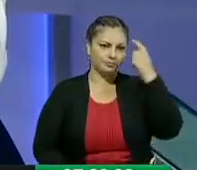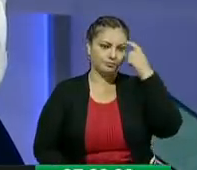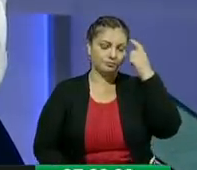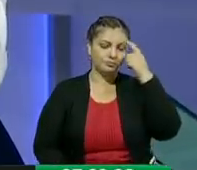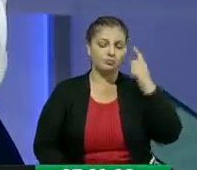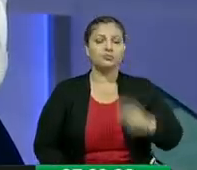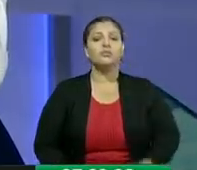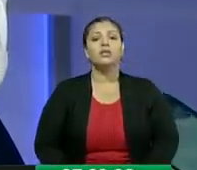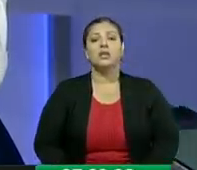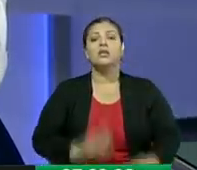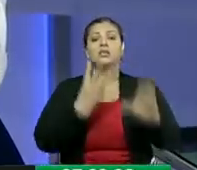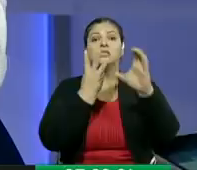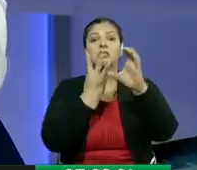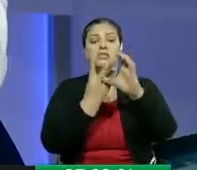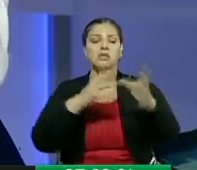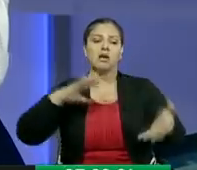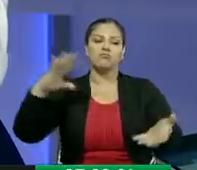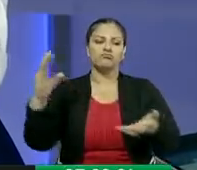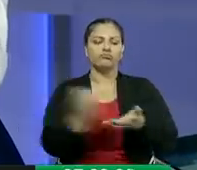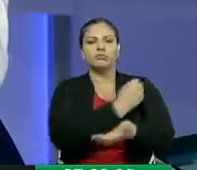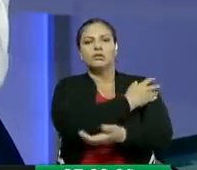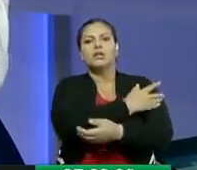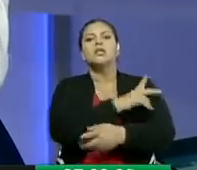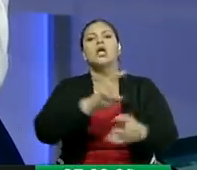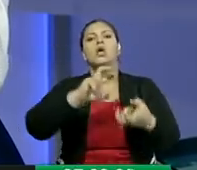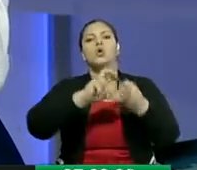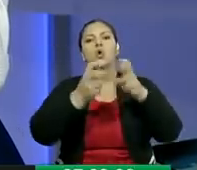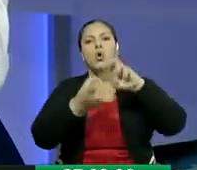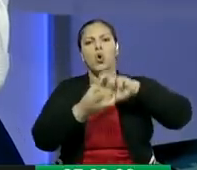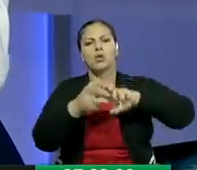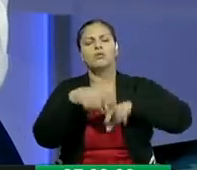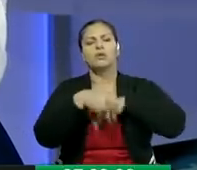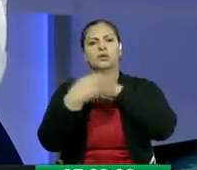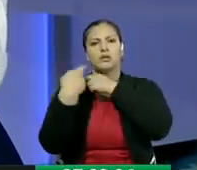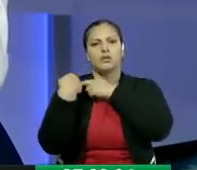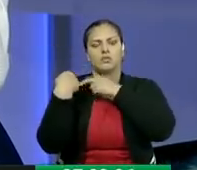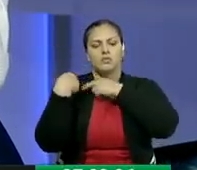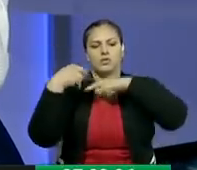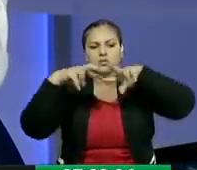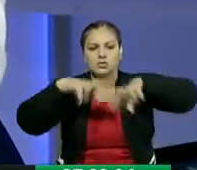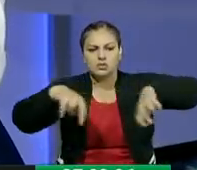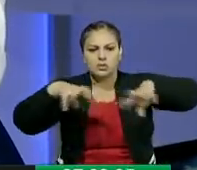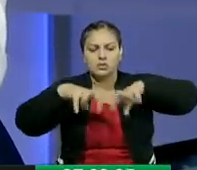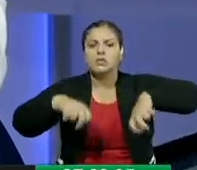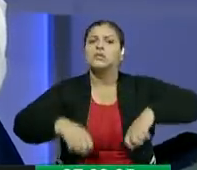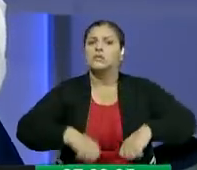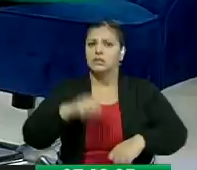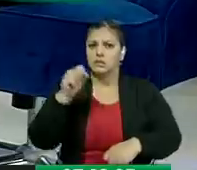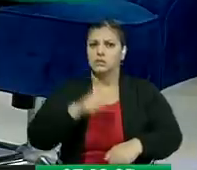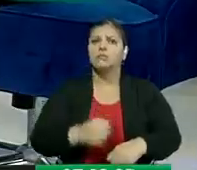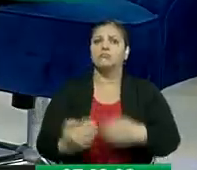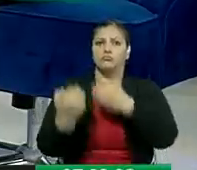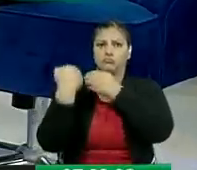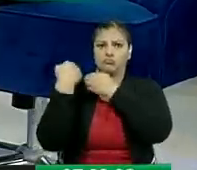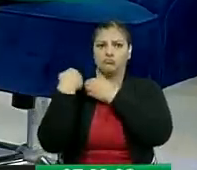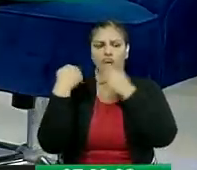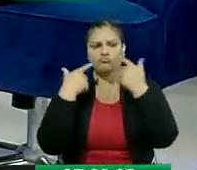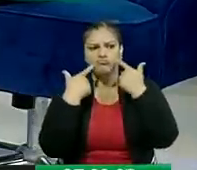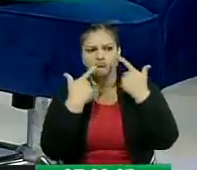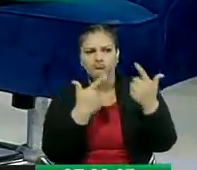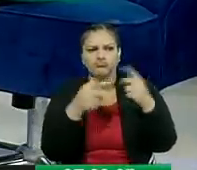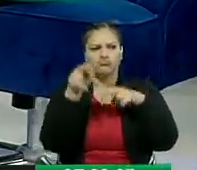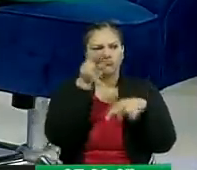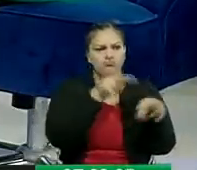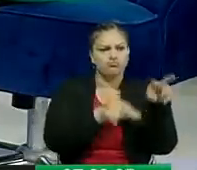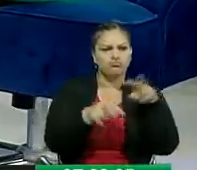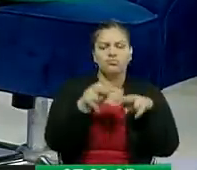regulación, hace falta, contribuye. Pero si es un mecanismo de censura, por supuesto que tiene que ser rechazado. Habrá que ver en todo caso, con el